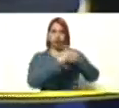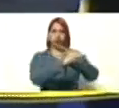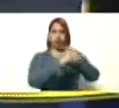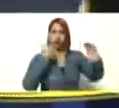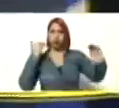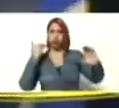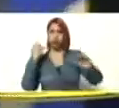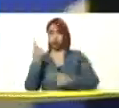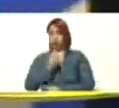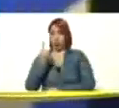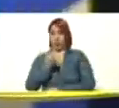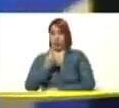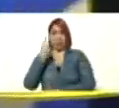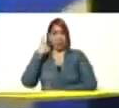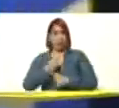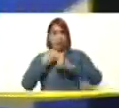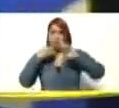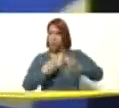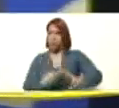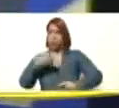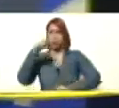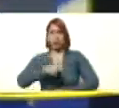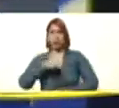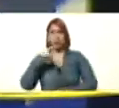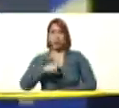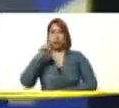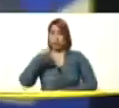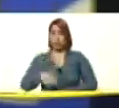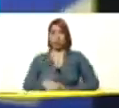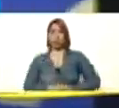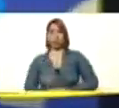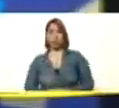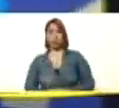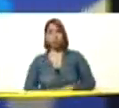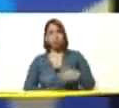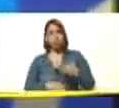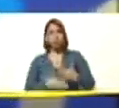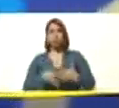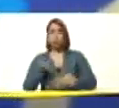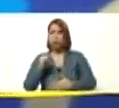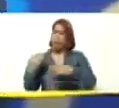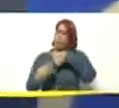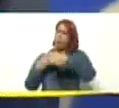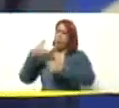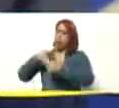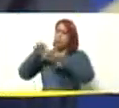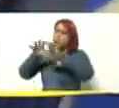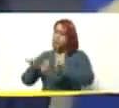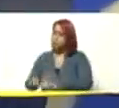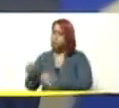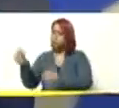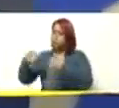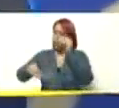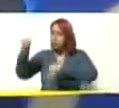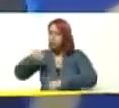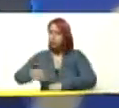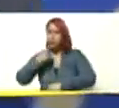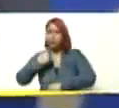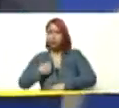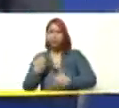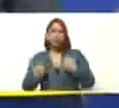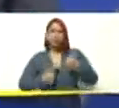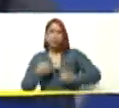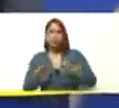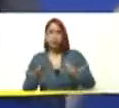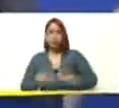no solamente es que responde a la necesidad, sino también que eso va a una base de datos. Y esto me da a mí indicadores...